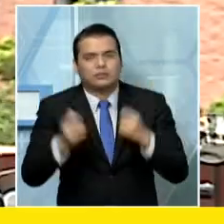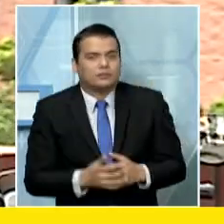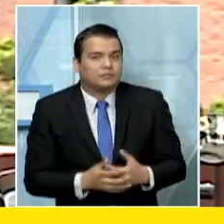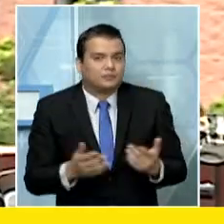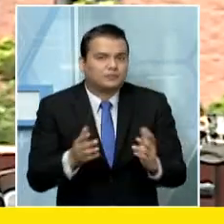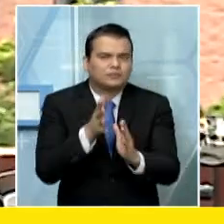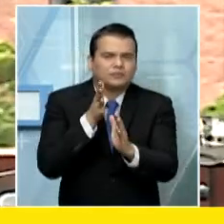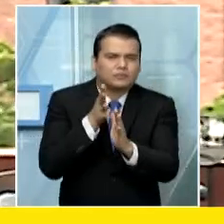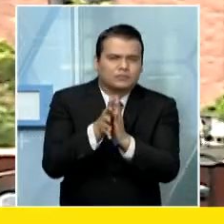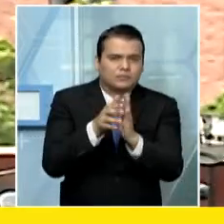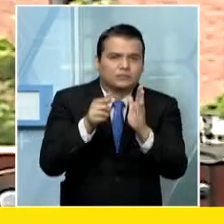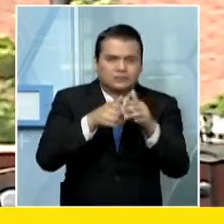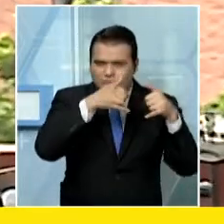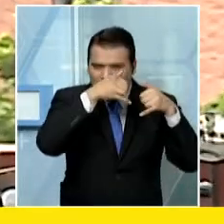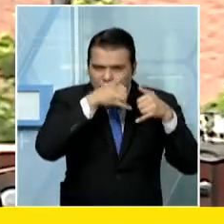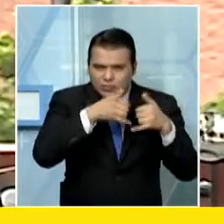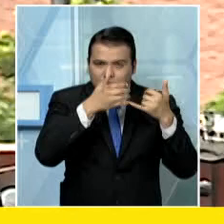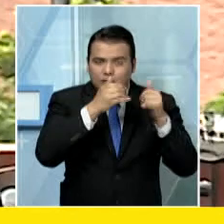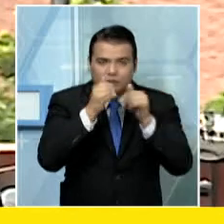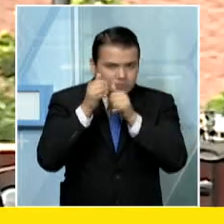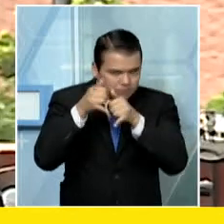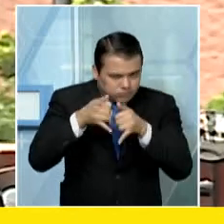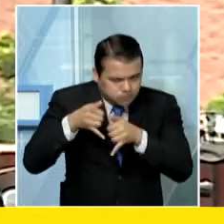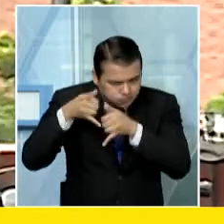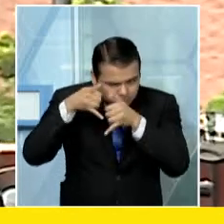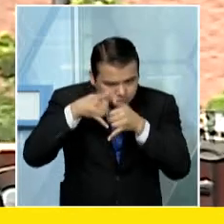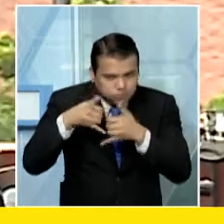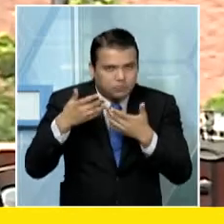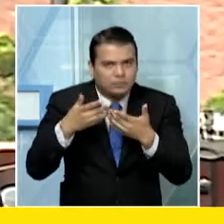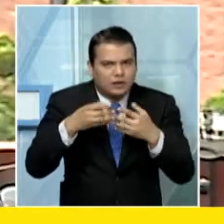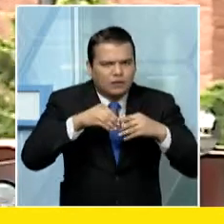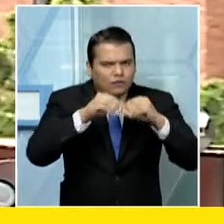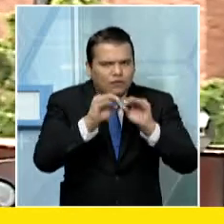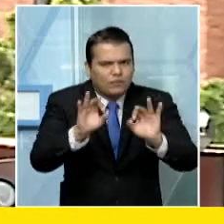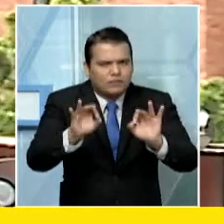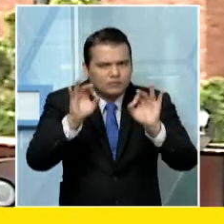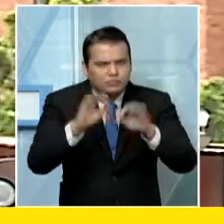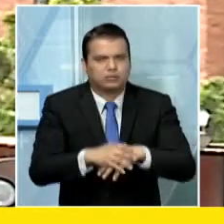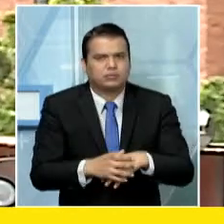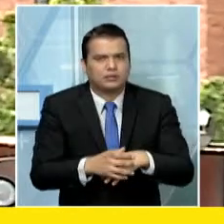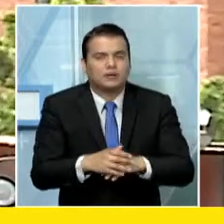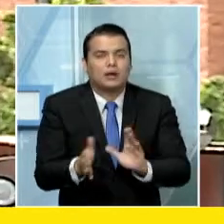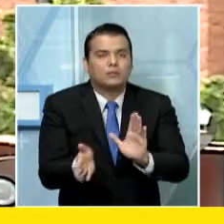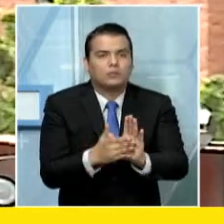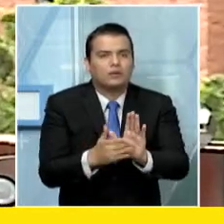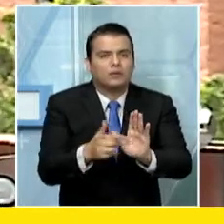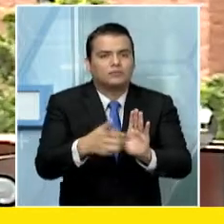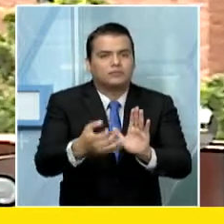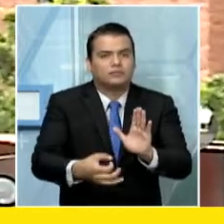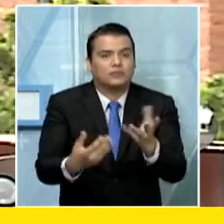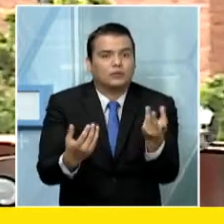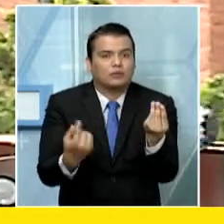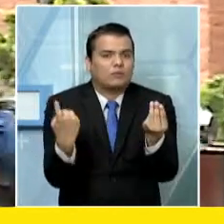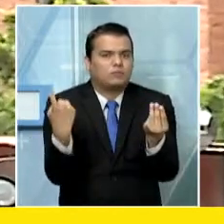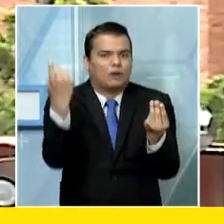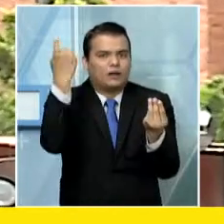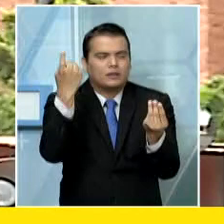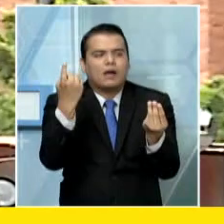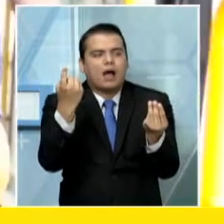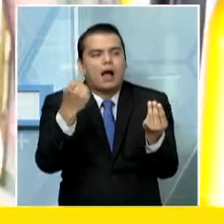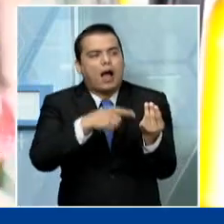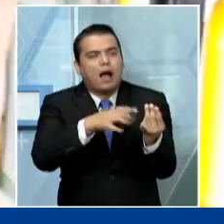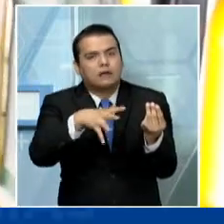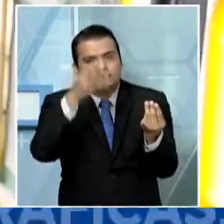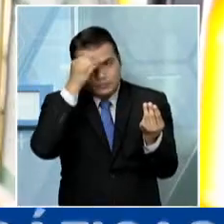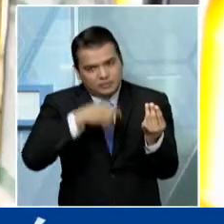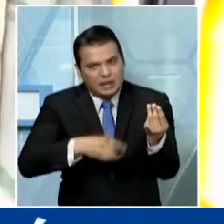estructurada verificable fiable en donde los mandatarios o los decisores políticos puedan apoyarse para tomar decisiones